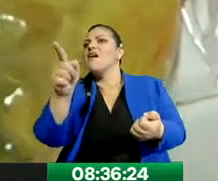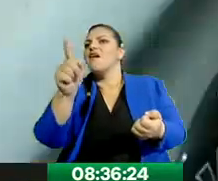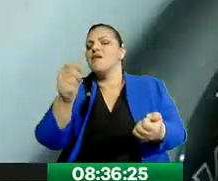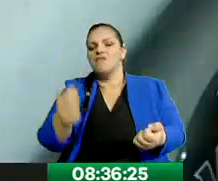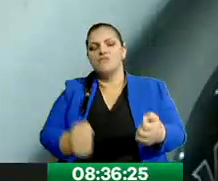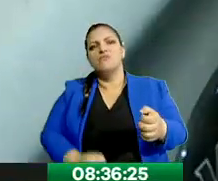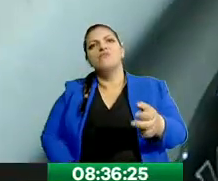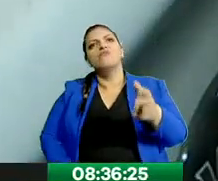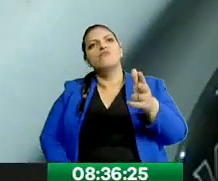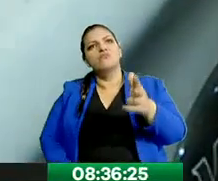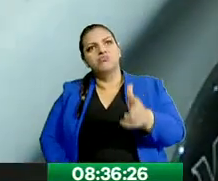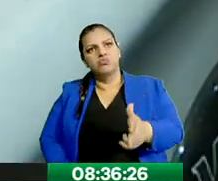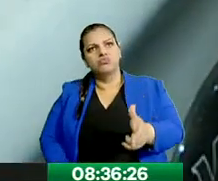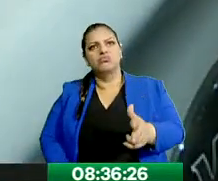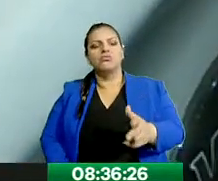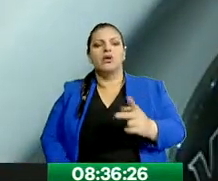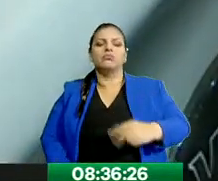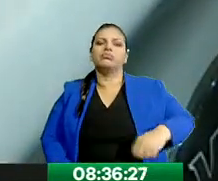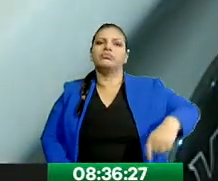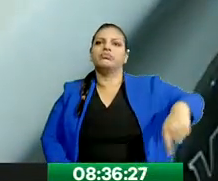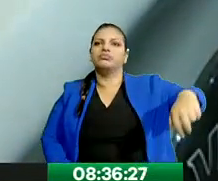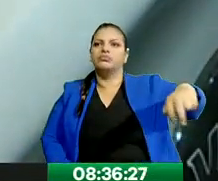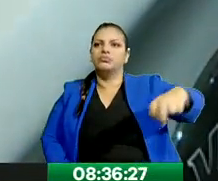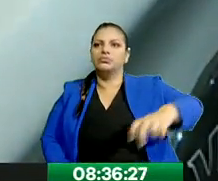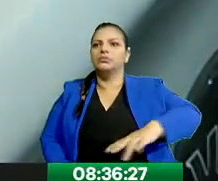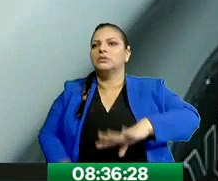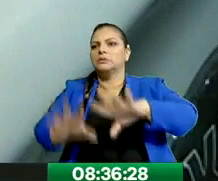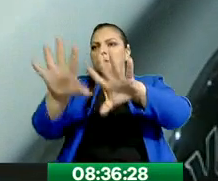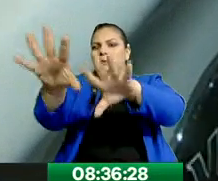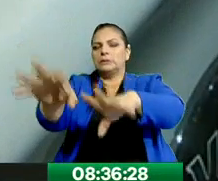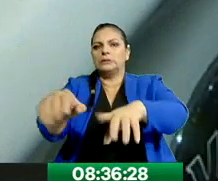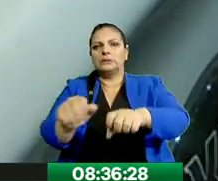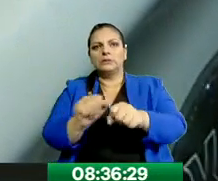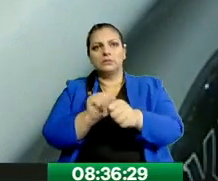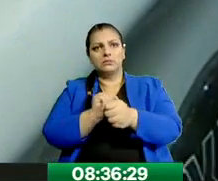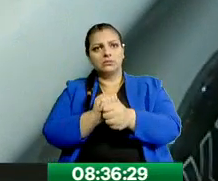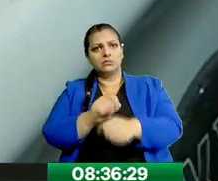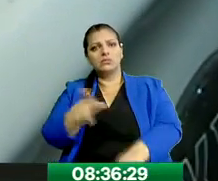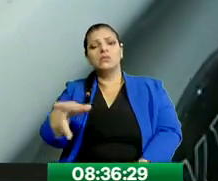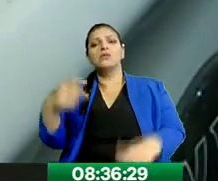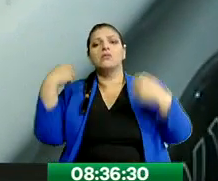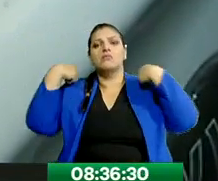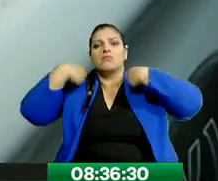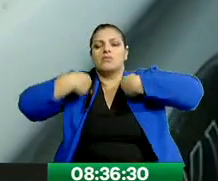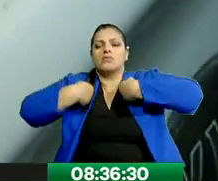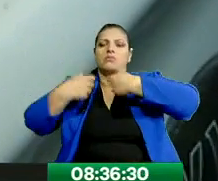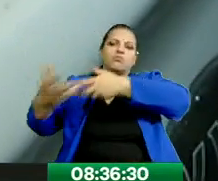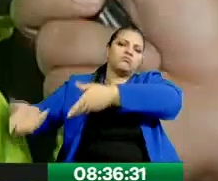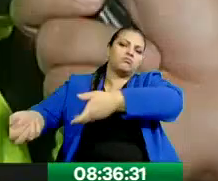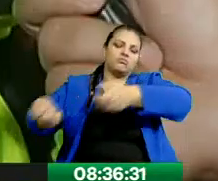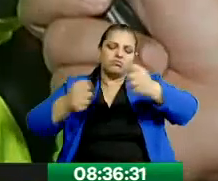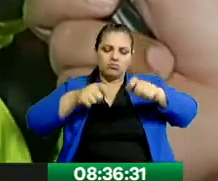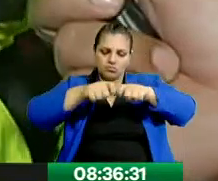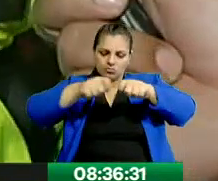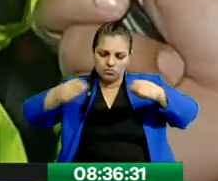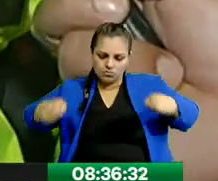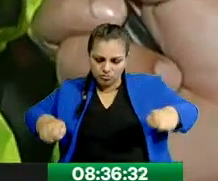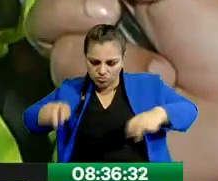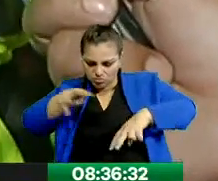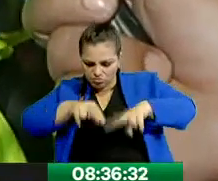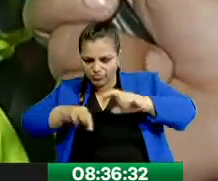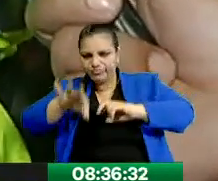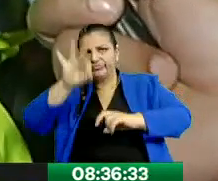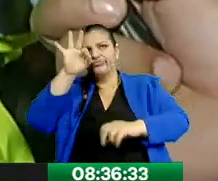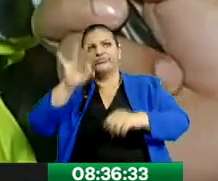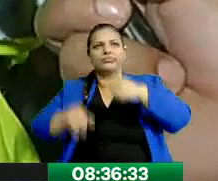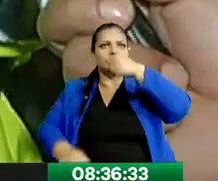un teléfono celular y dinero en efectivo. El detenido cuenta con antecedentes penales. Sí, registra dos antecedentes anteriores,